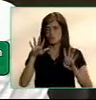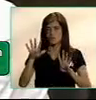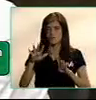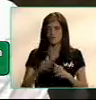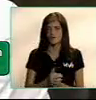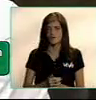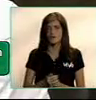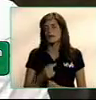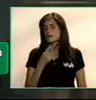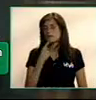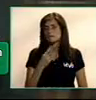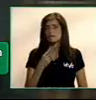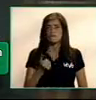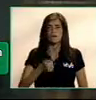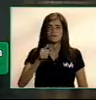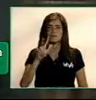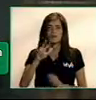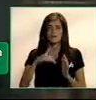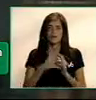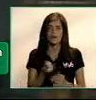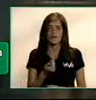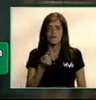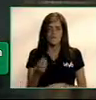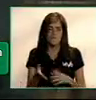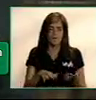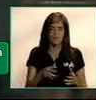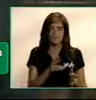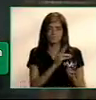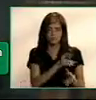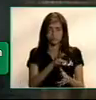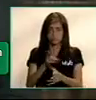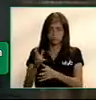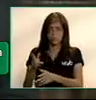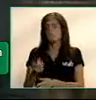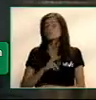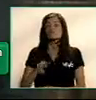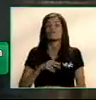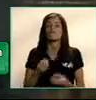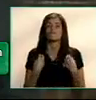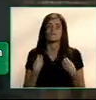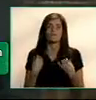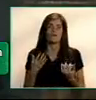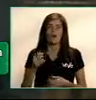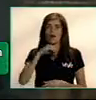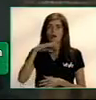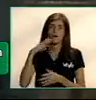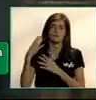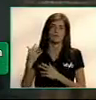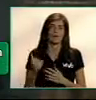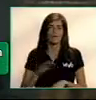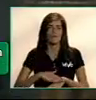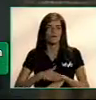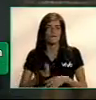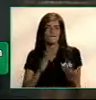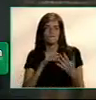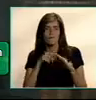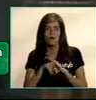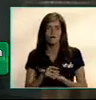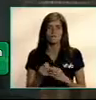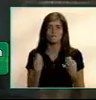Se dice que más de 3.000 muertos hubo. Nos masacraron. Nosotros somos sobrevivientes de esa época, porque en los barrios donde